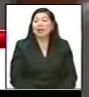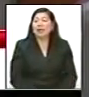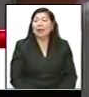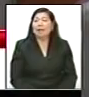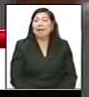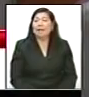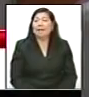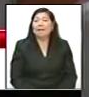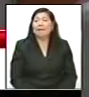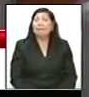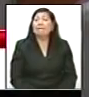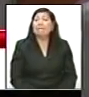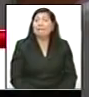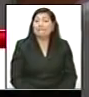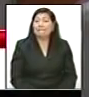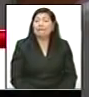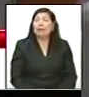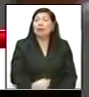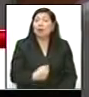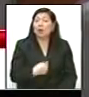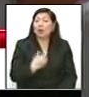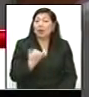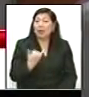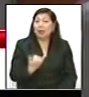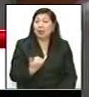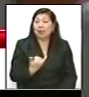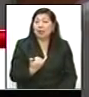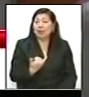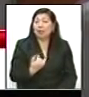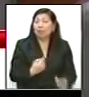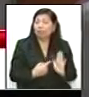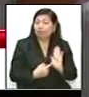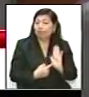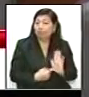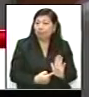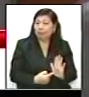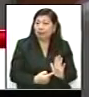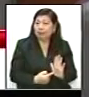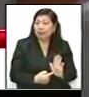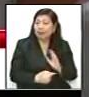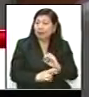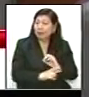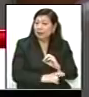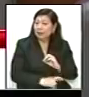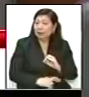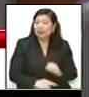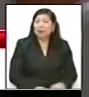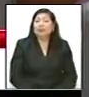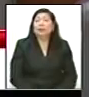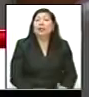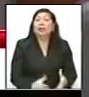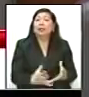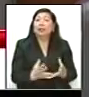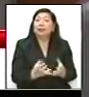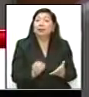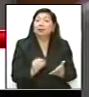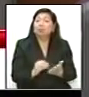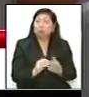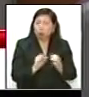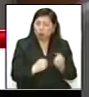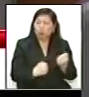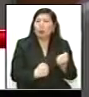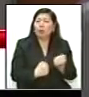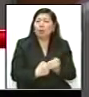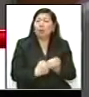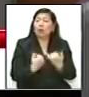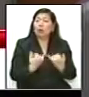eso, presidenta, desde aquí nosotros y públicamente en el país, queremos y me solidarizo